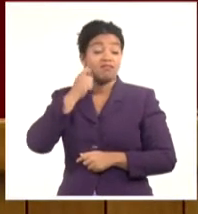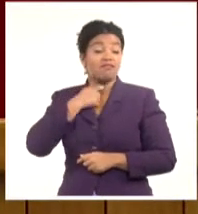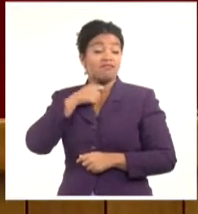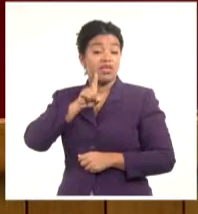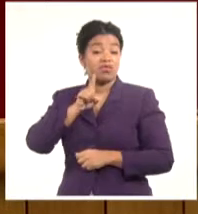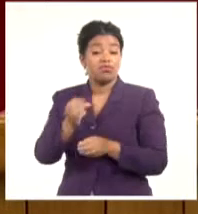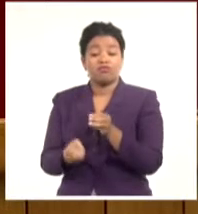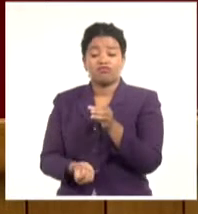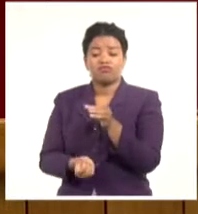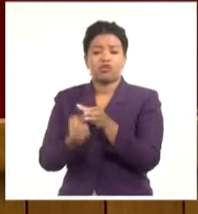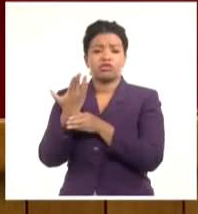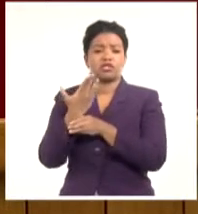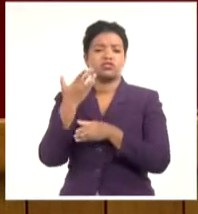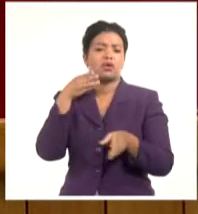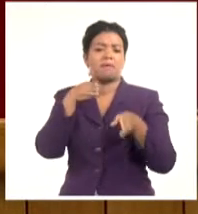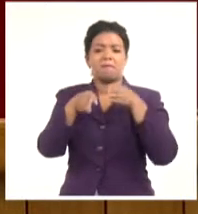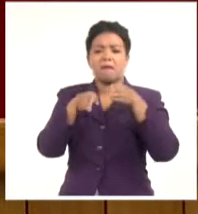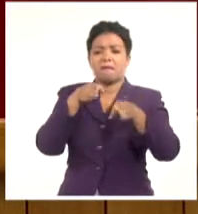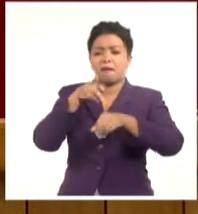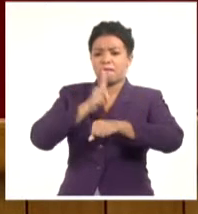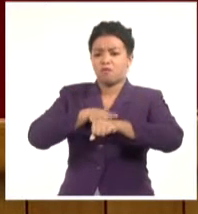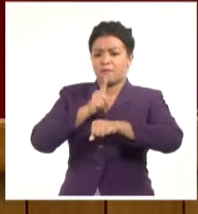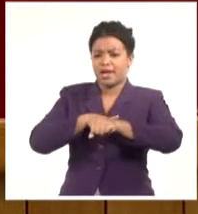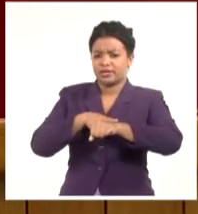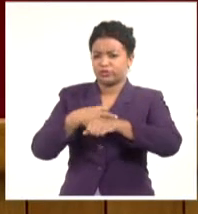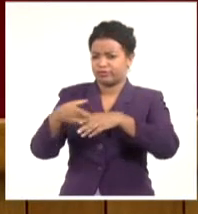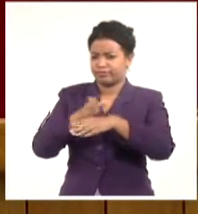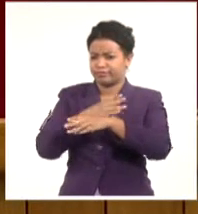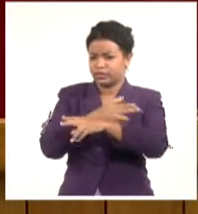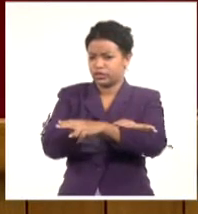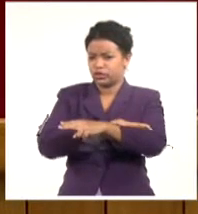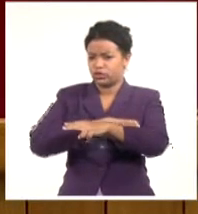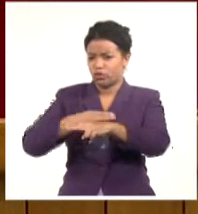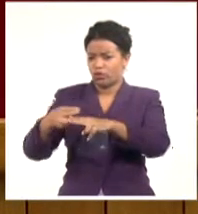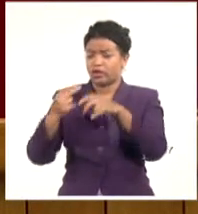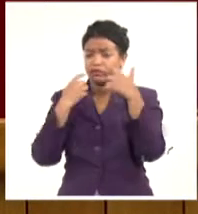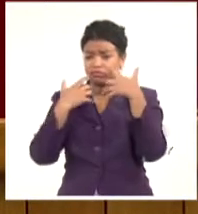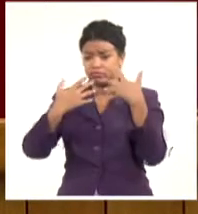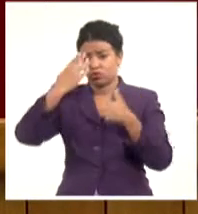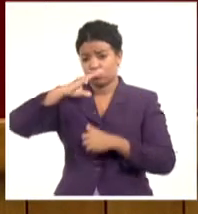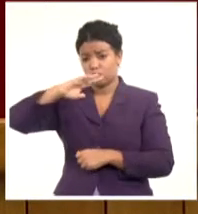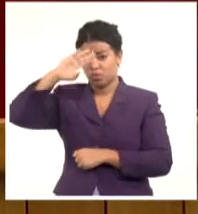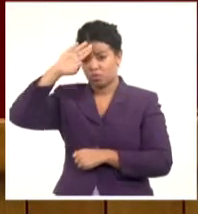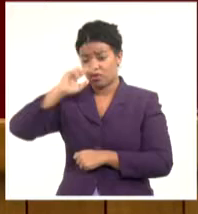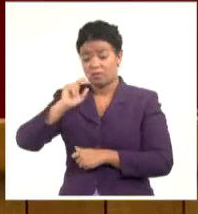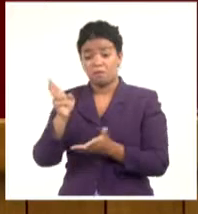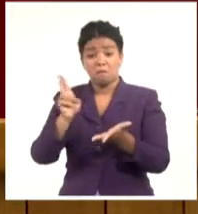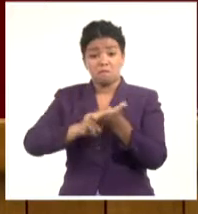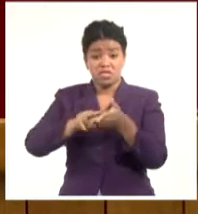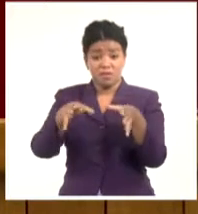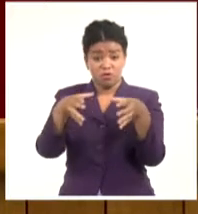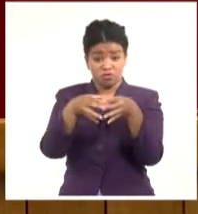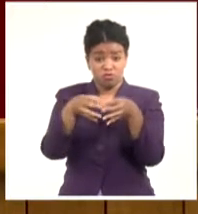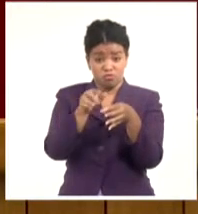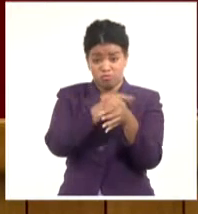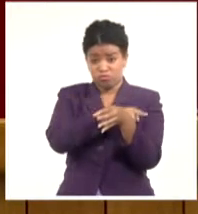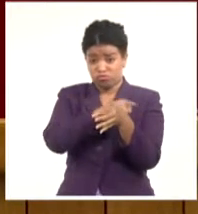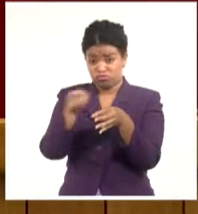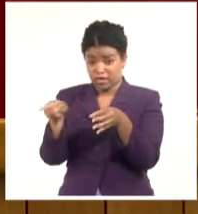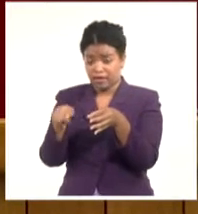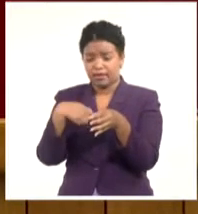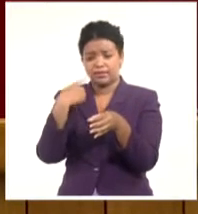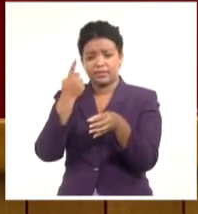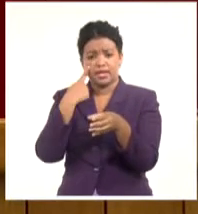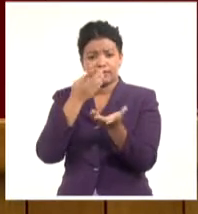FEU ha estado presente en cada momento significativo de la historia de la nación cubana. Sus miembros han sido fieles exponentes